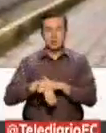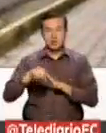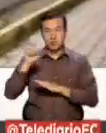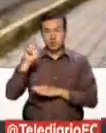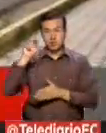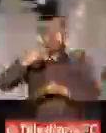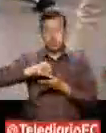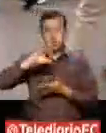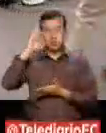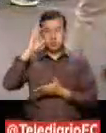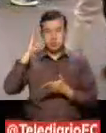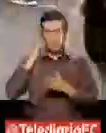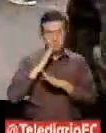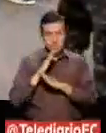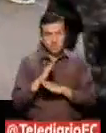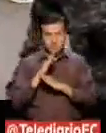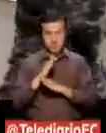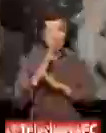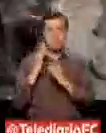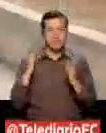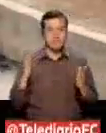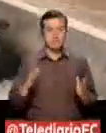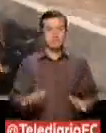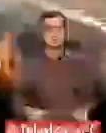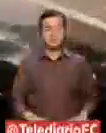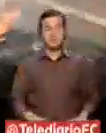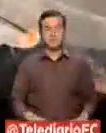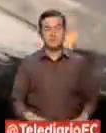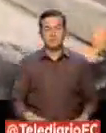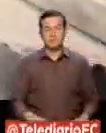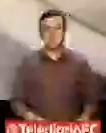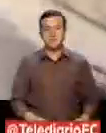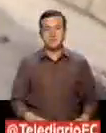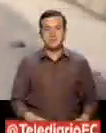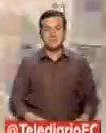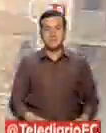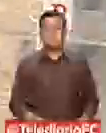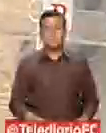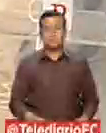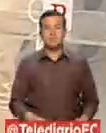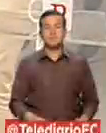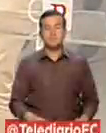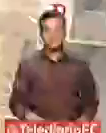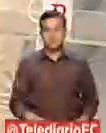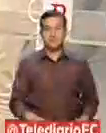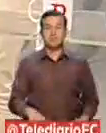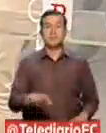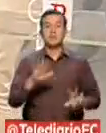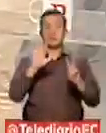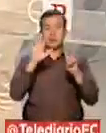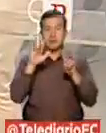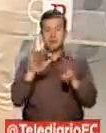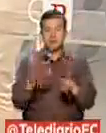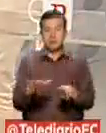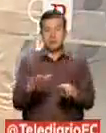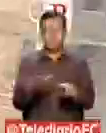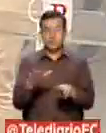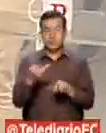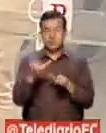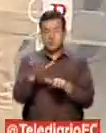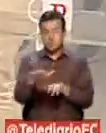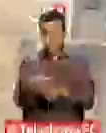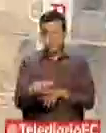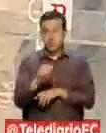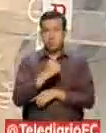de la ciudad de Tulcán. El paso es restringido. Lucy Jiménez, Telediario. Y más de 7.000